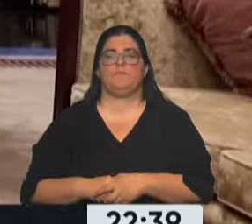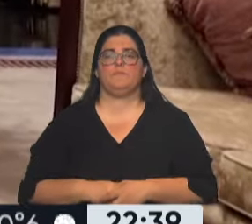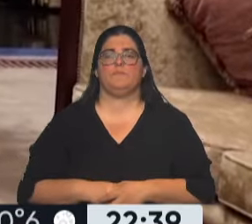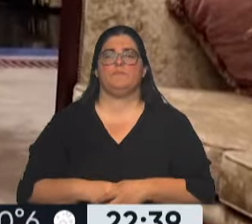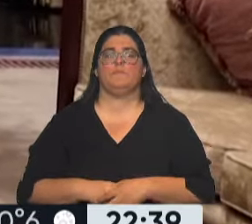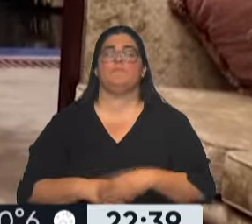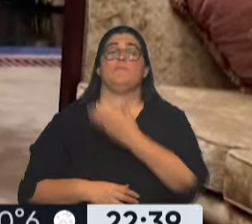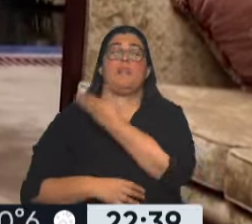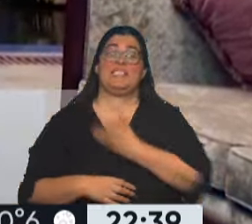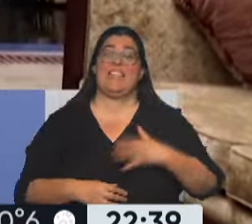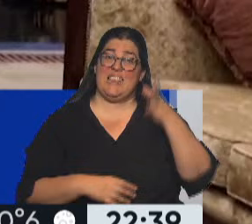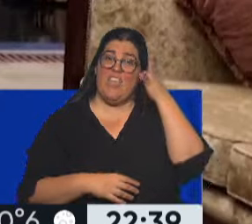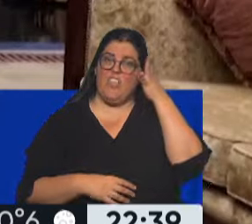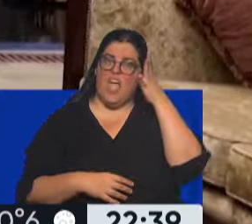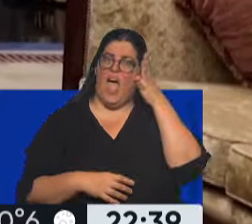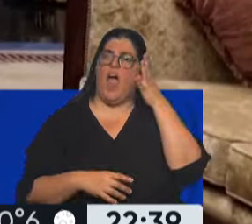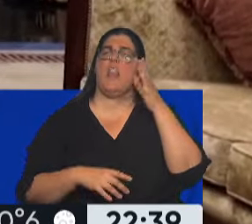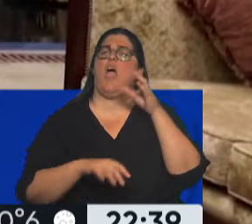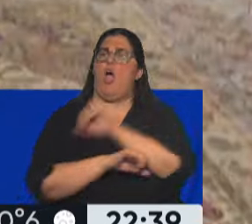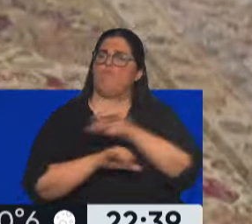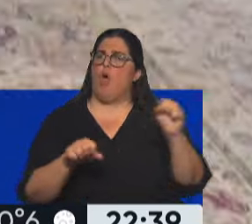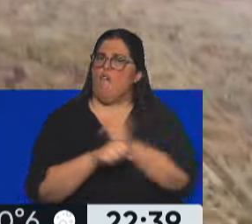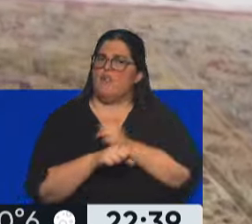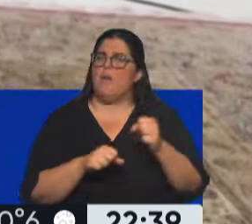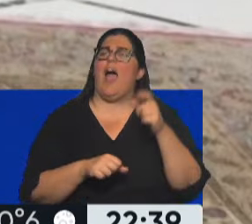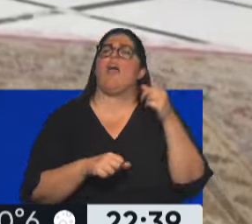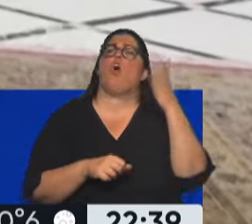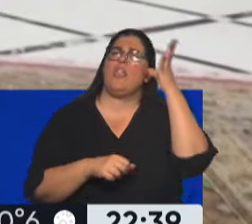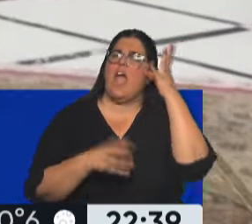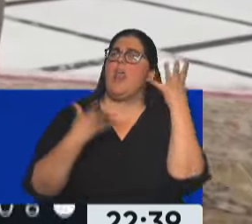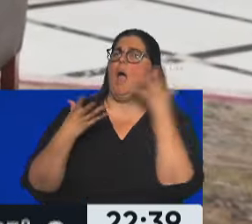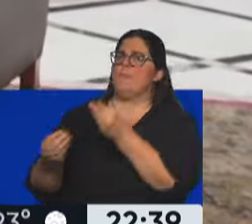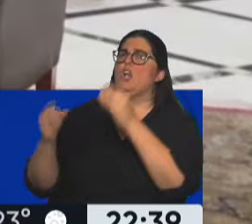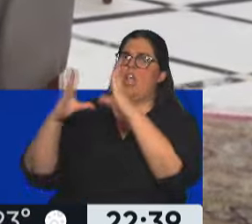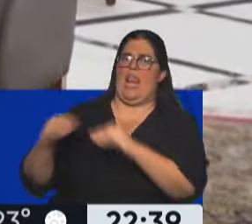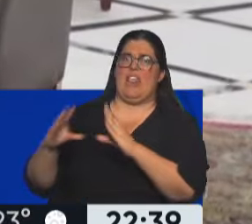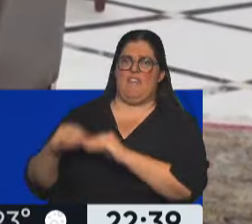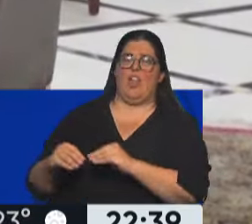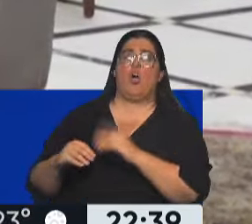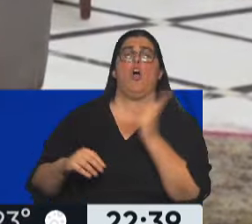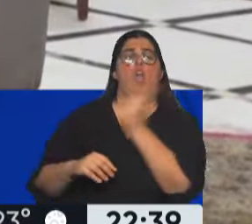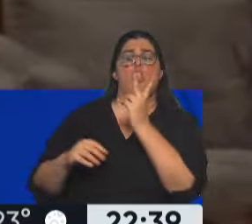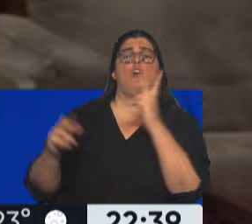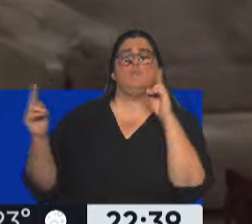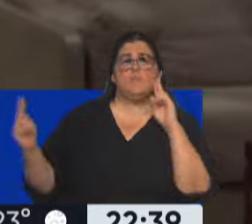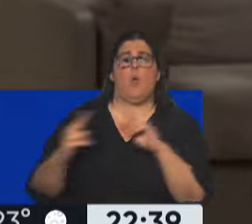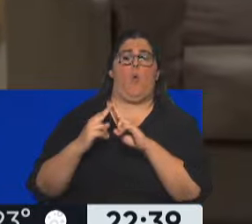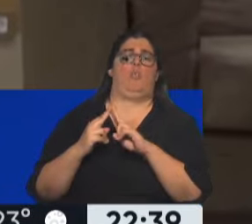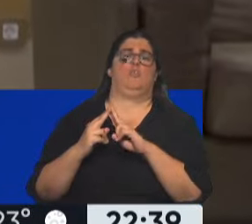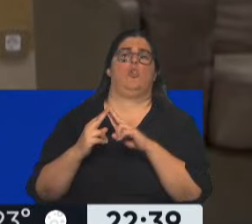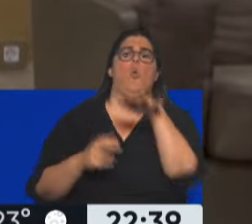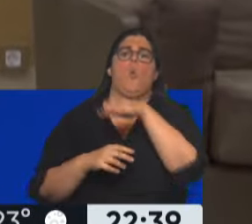Meloni confirma el apoyo de Italia al Líbano. La primera ministra italiana se entrevistó con su par, Najib Mikati, en